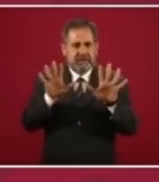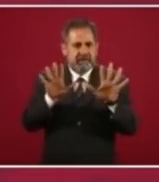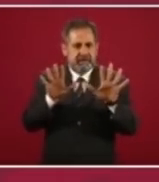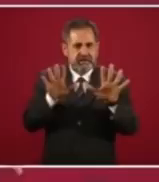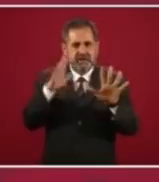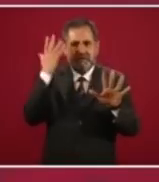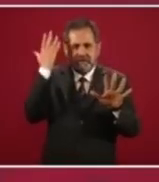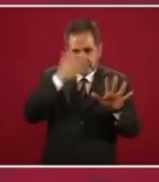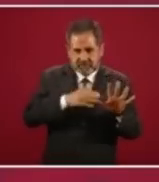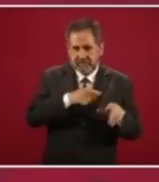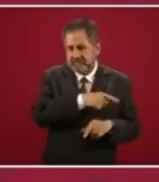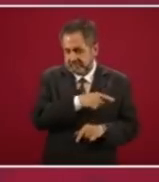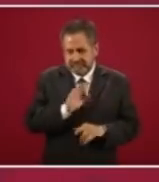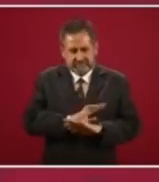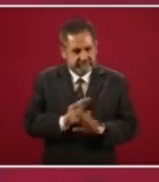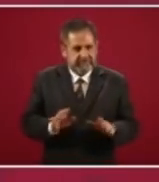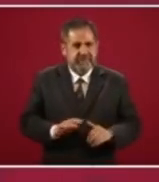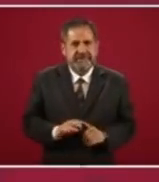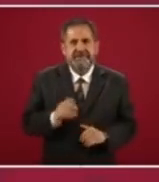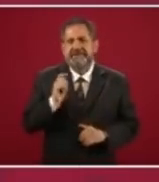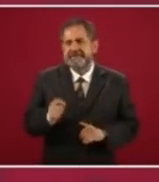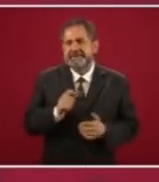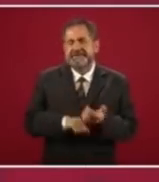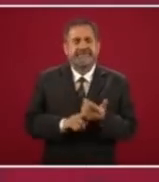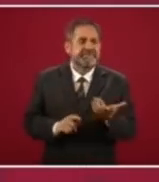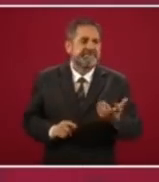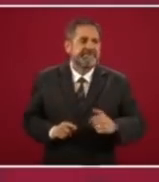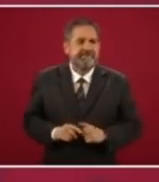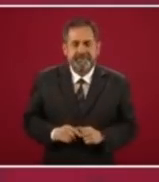Ya saben de que